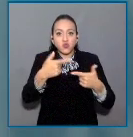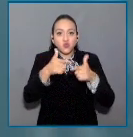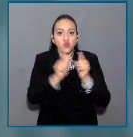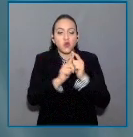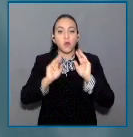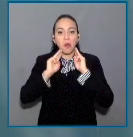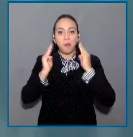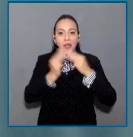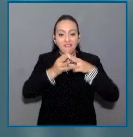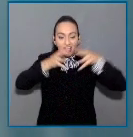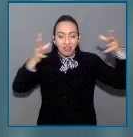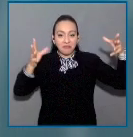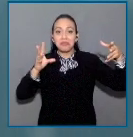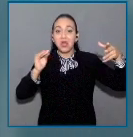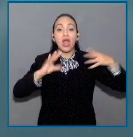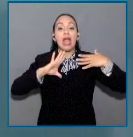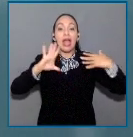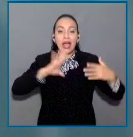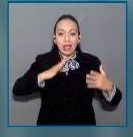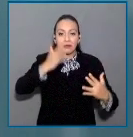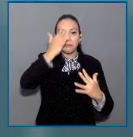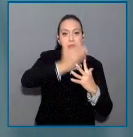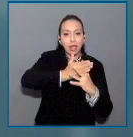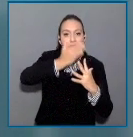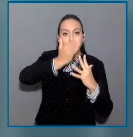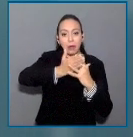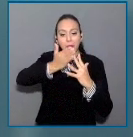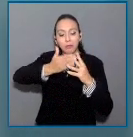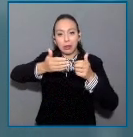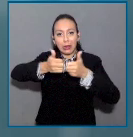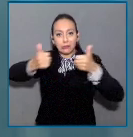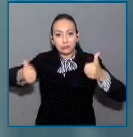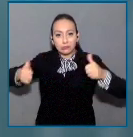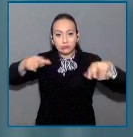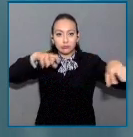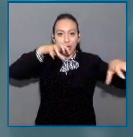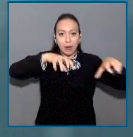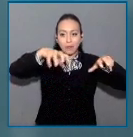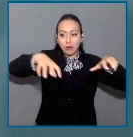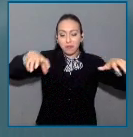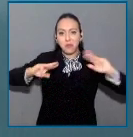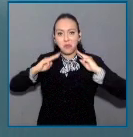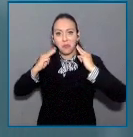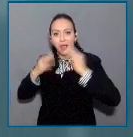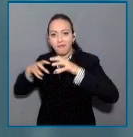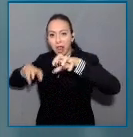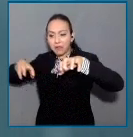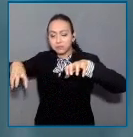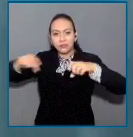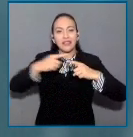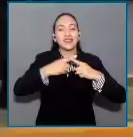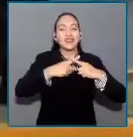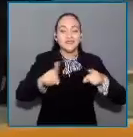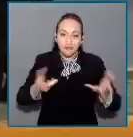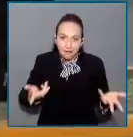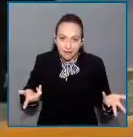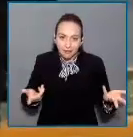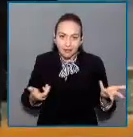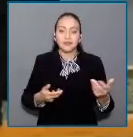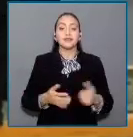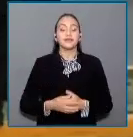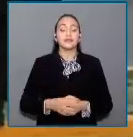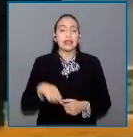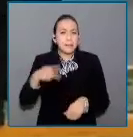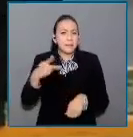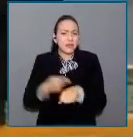los participantes del conversatorio virtual Violencia Criminal en México al final del sexenio,